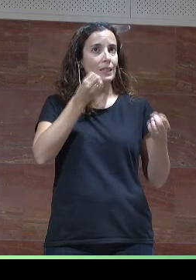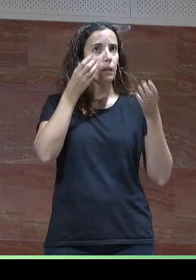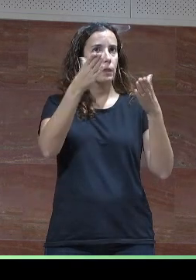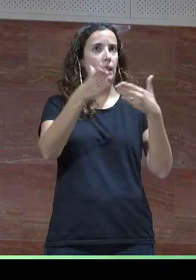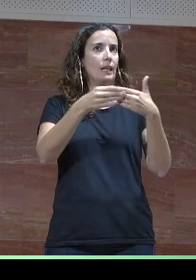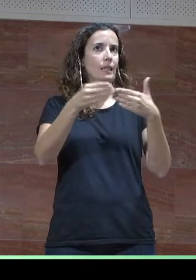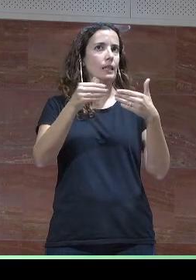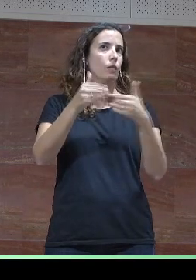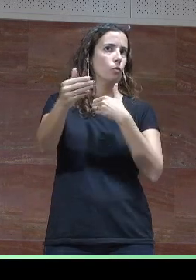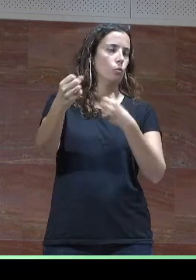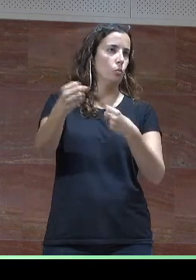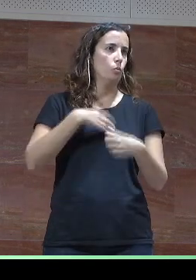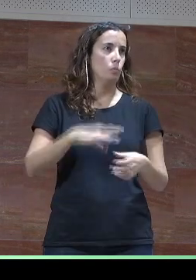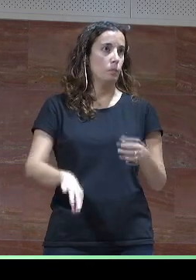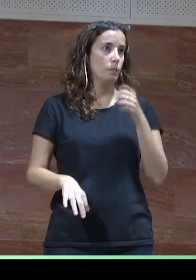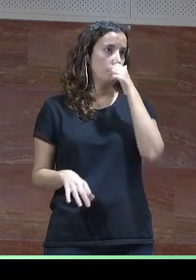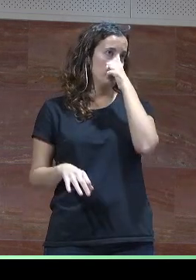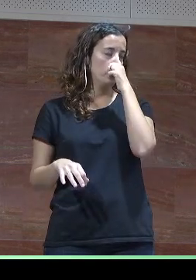cliente potencial.